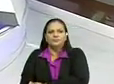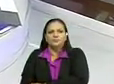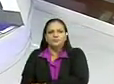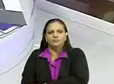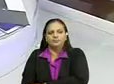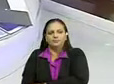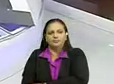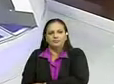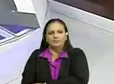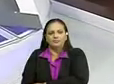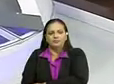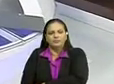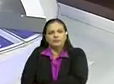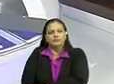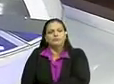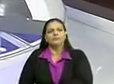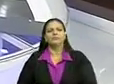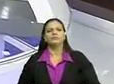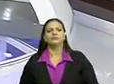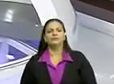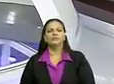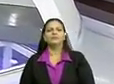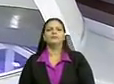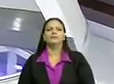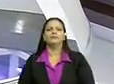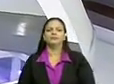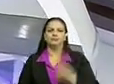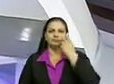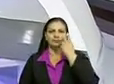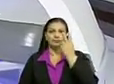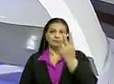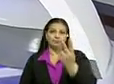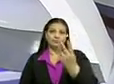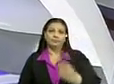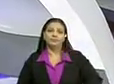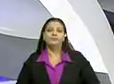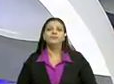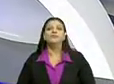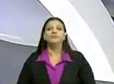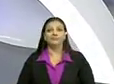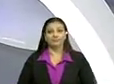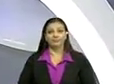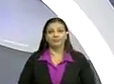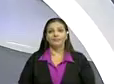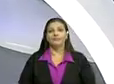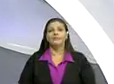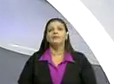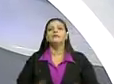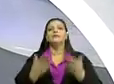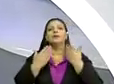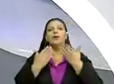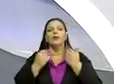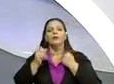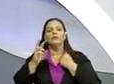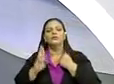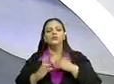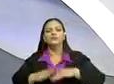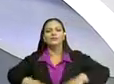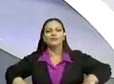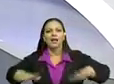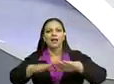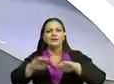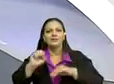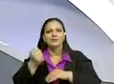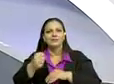Bueno, ahí están, mira esas imágenes que dan cuenta de la inseguridad que se vive en ese sector.